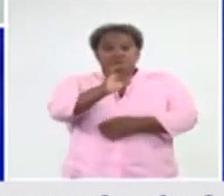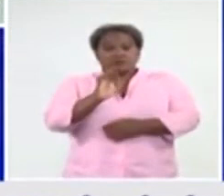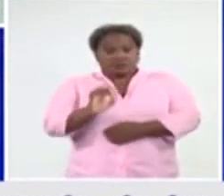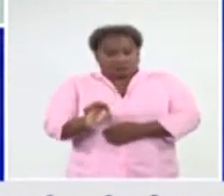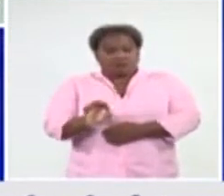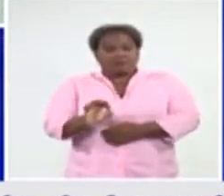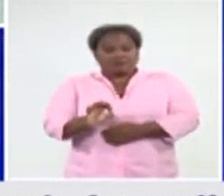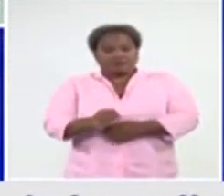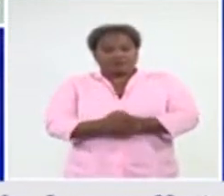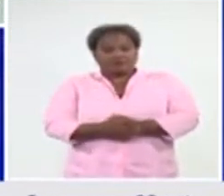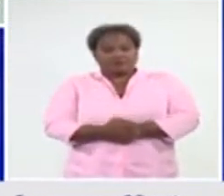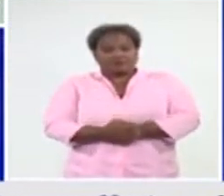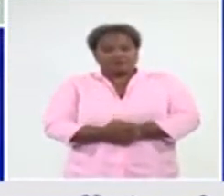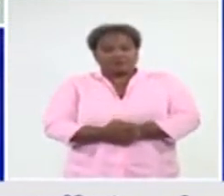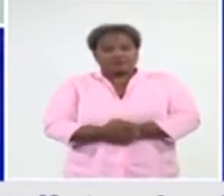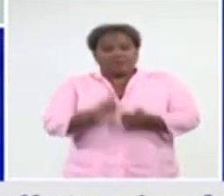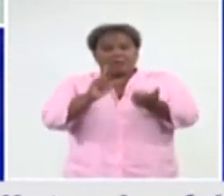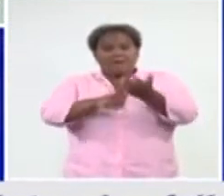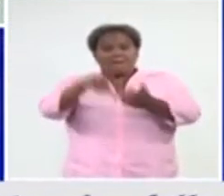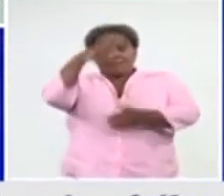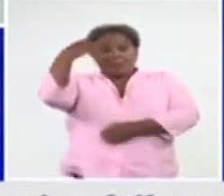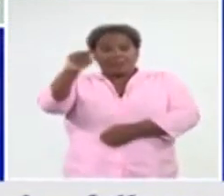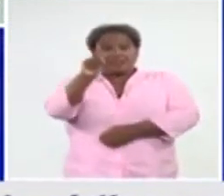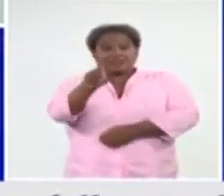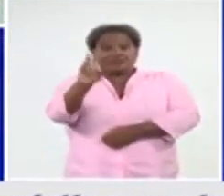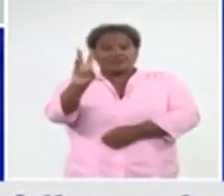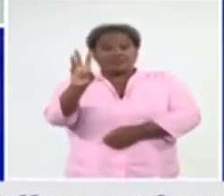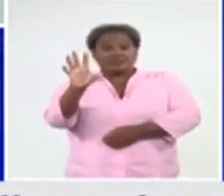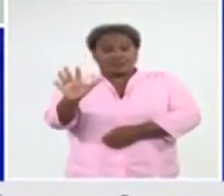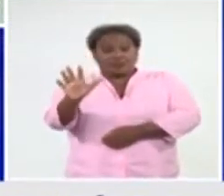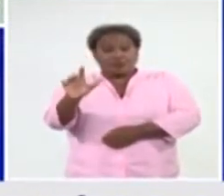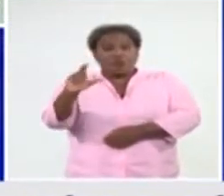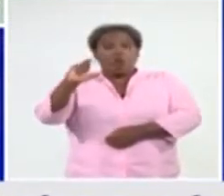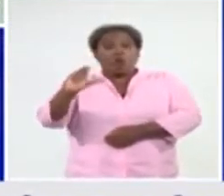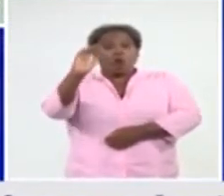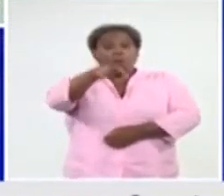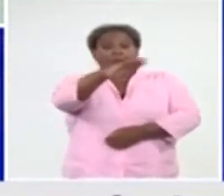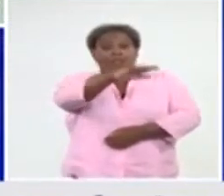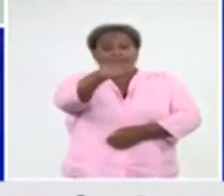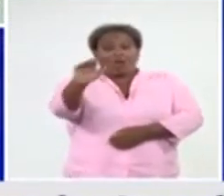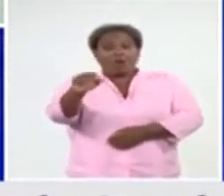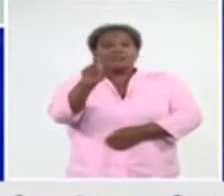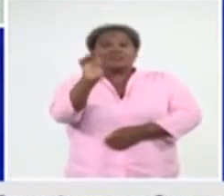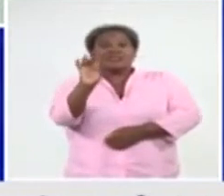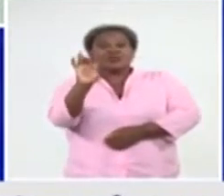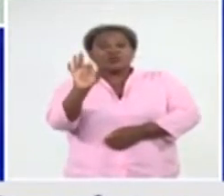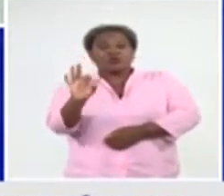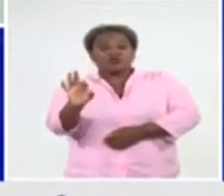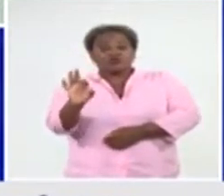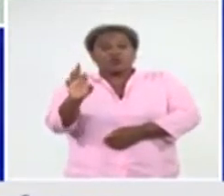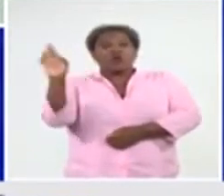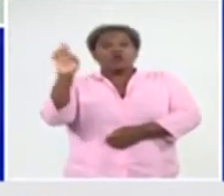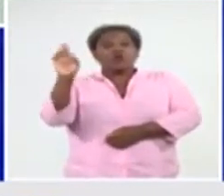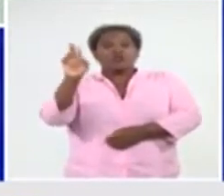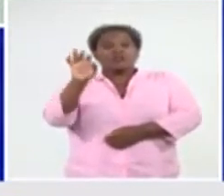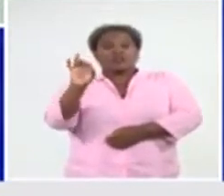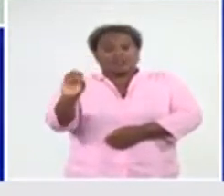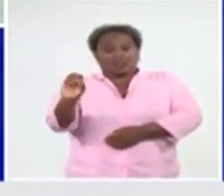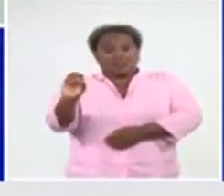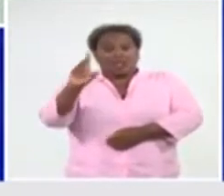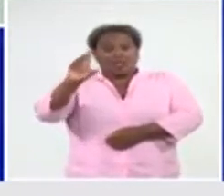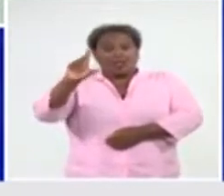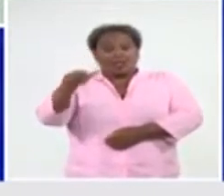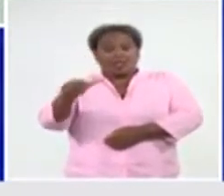decir. Palmira 135, Cumanayagua 78, Roda 70, Laja